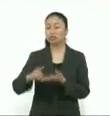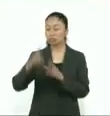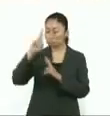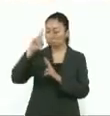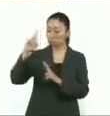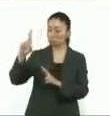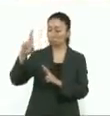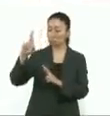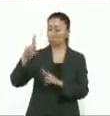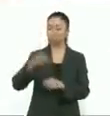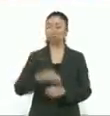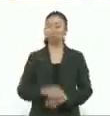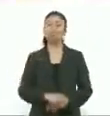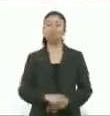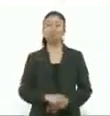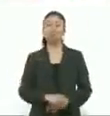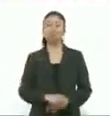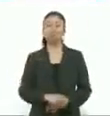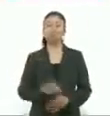Hoy